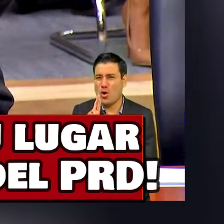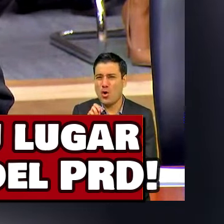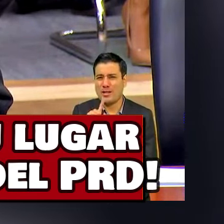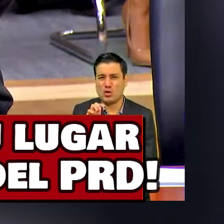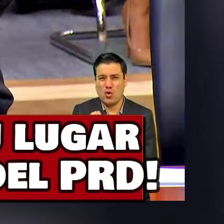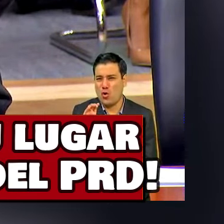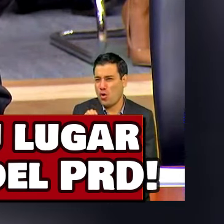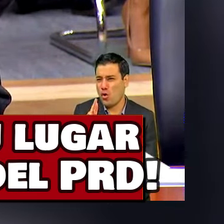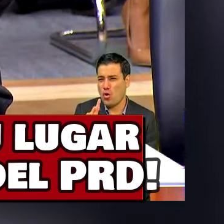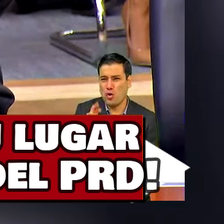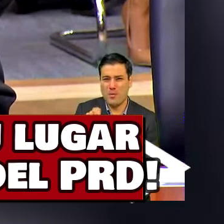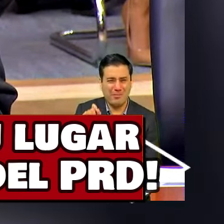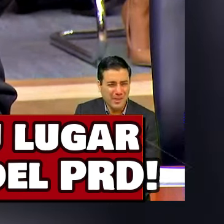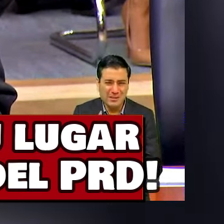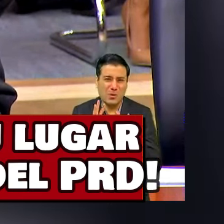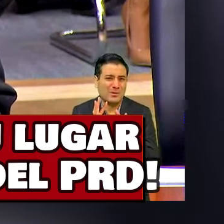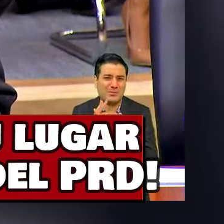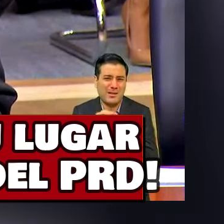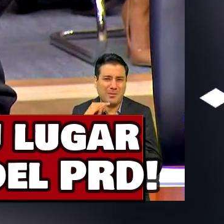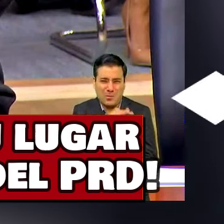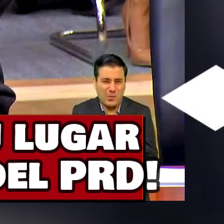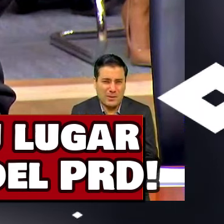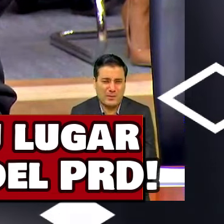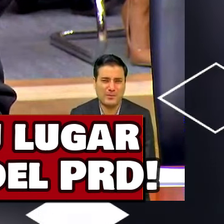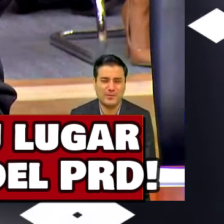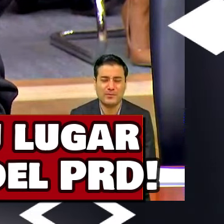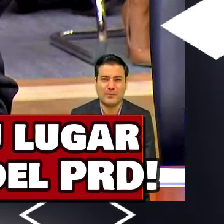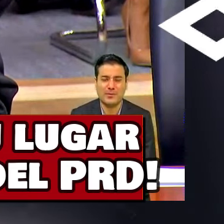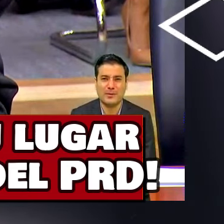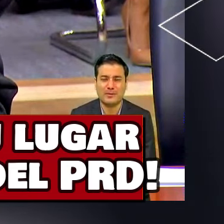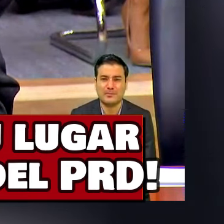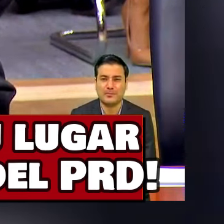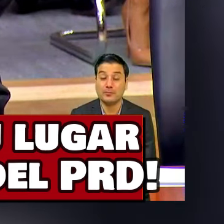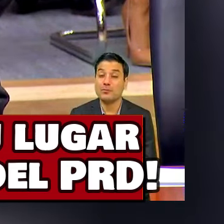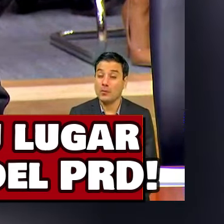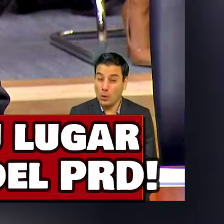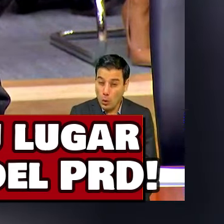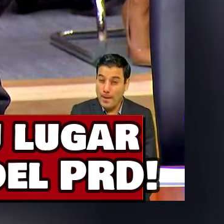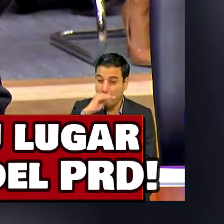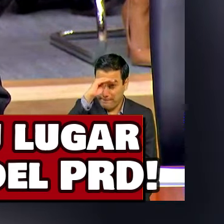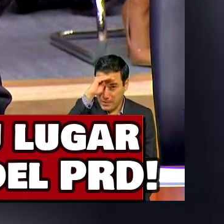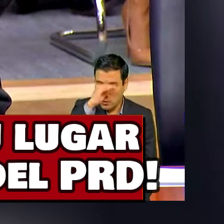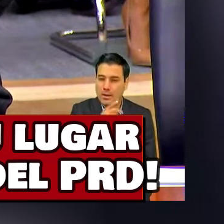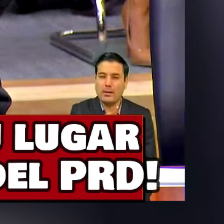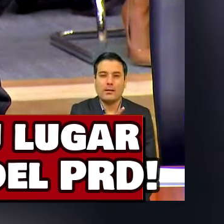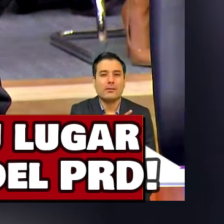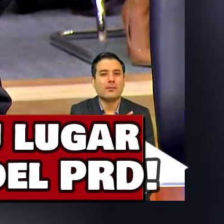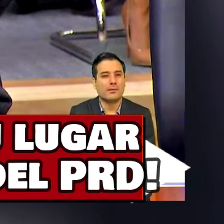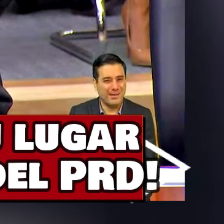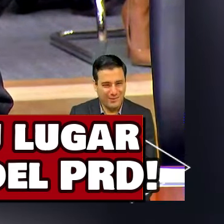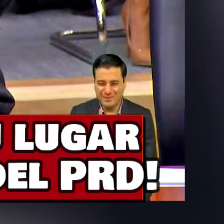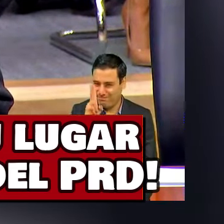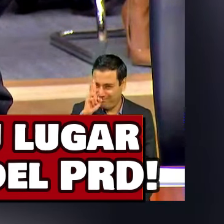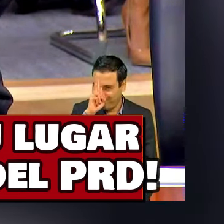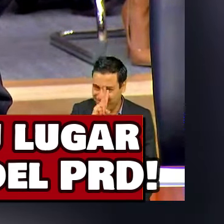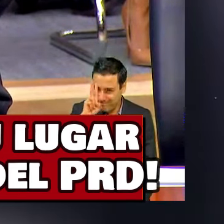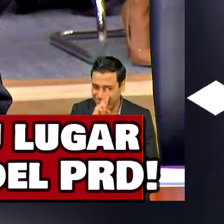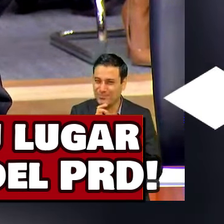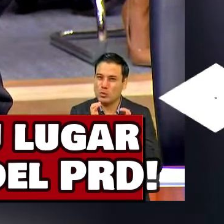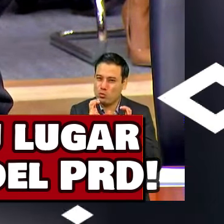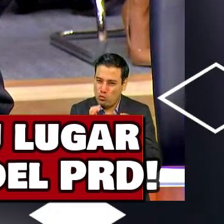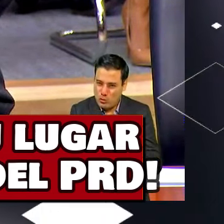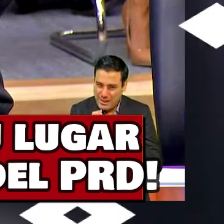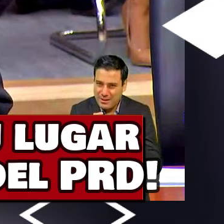Vianello. Entonces, yo creo que debería existir mucho más ponderación, mucho más congruencia entre lo que se